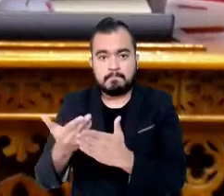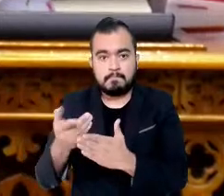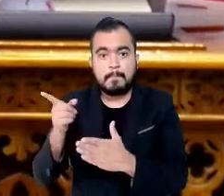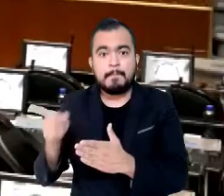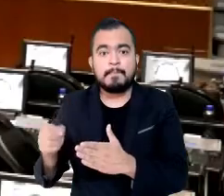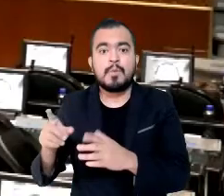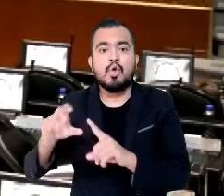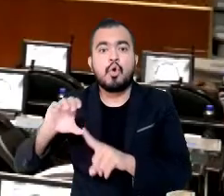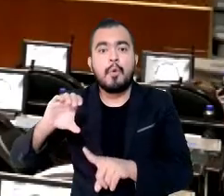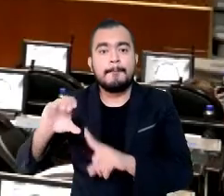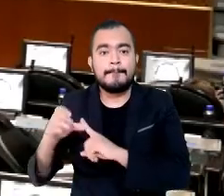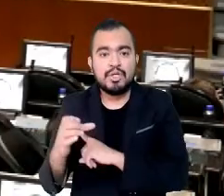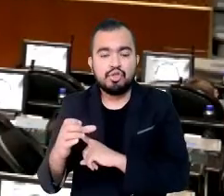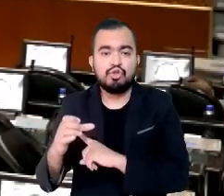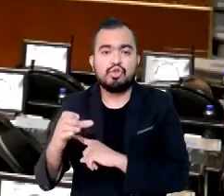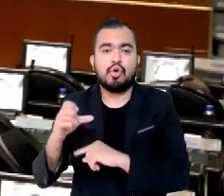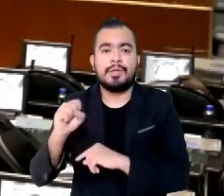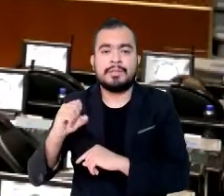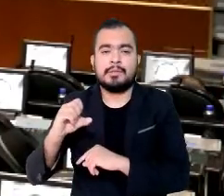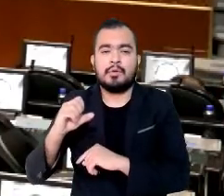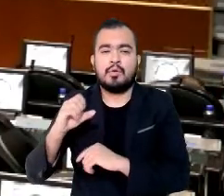Igualdad de género.